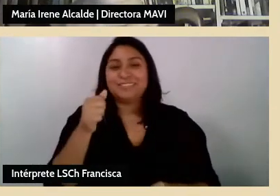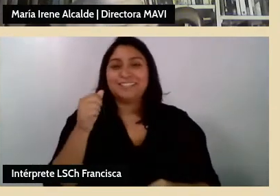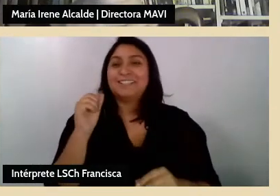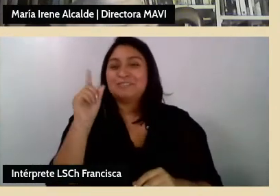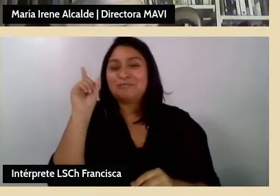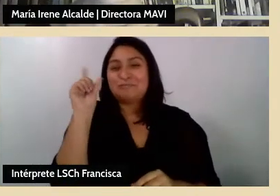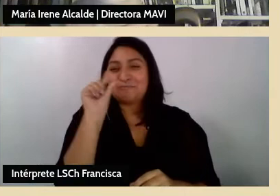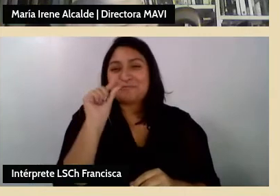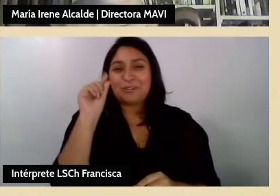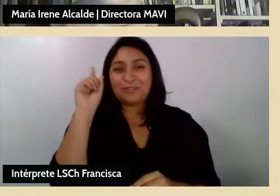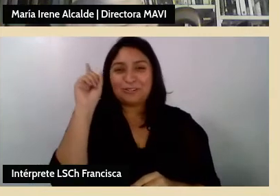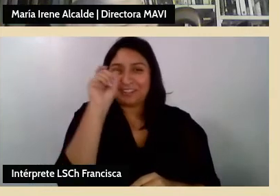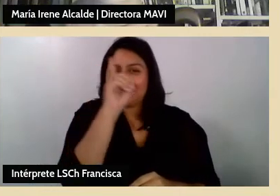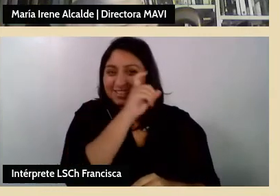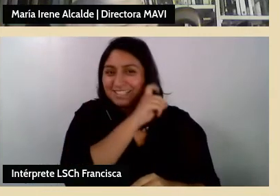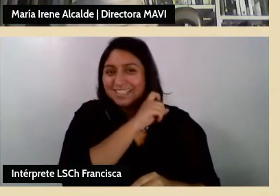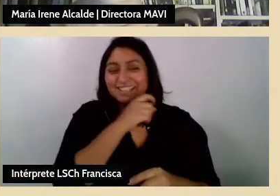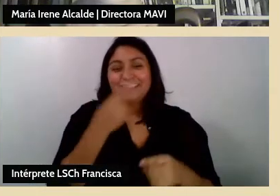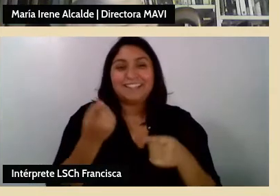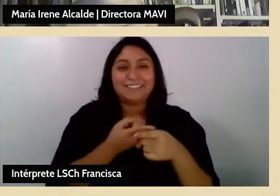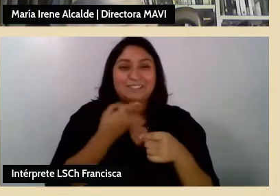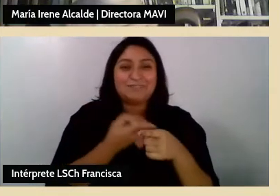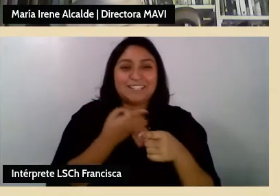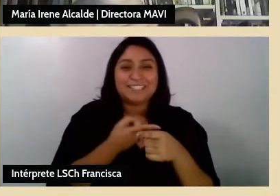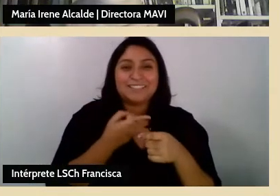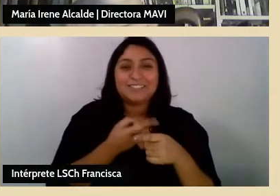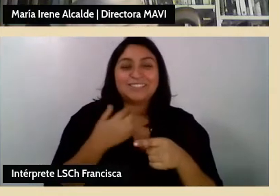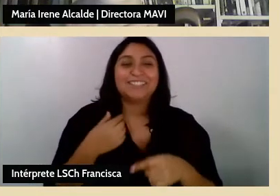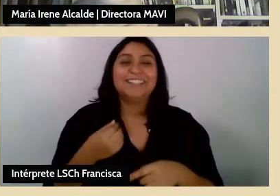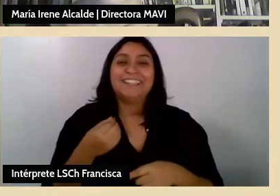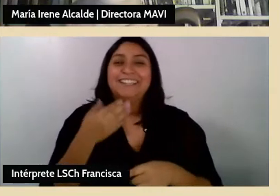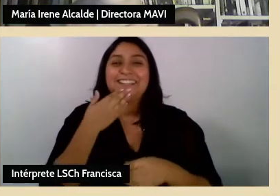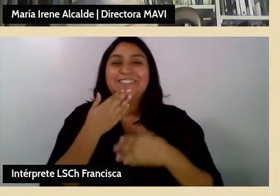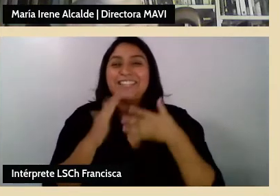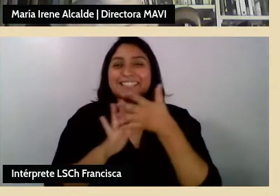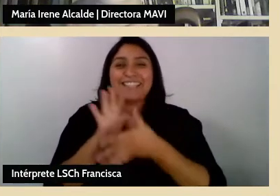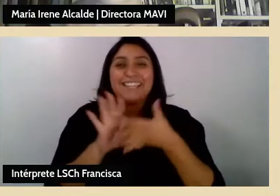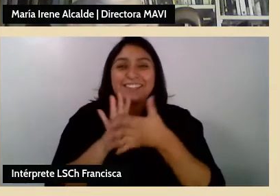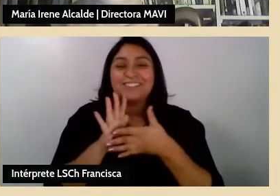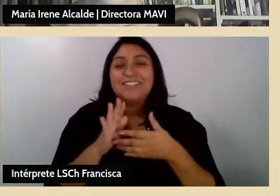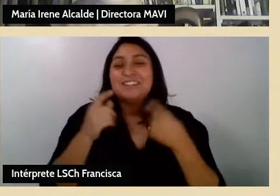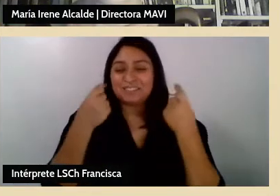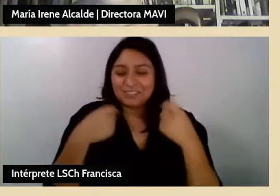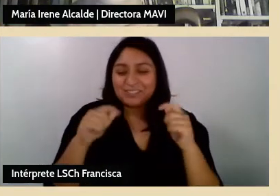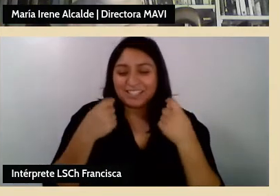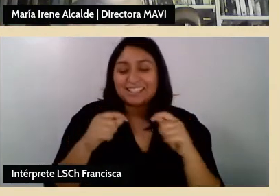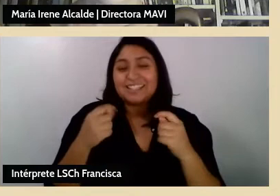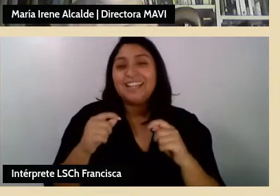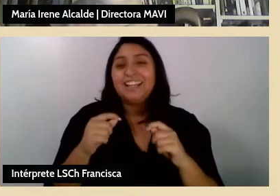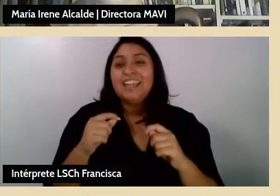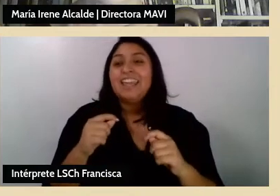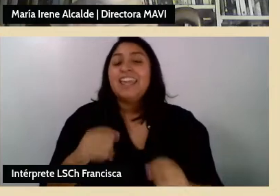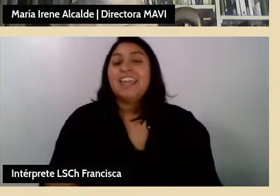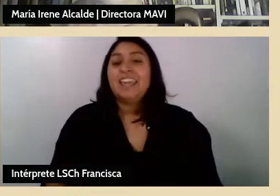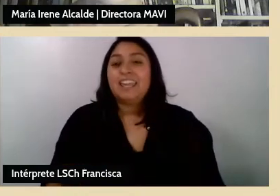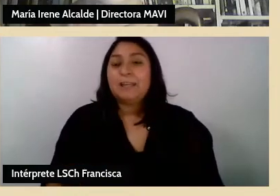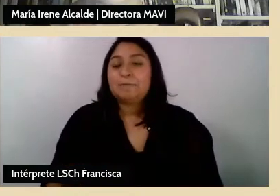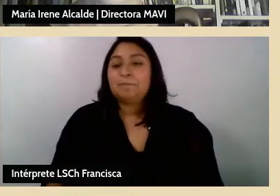Hola a todos, un poco difícil estar conversando y también enseñando, pero lo voy a